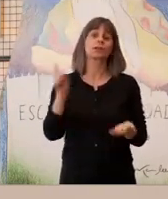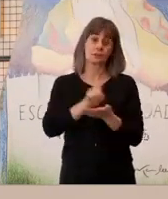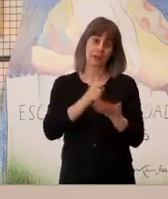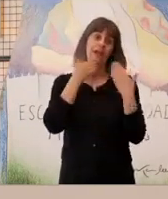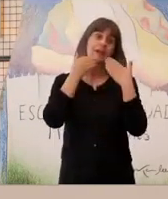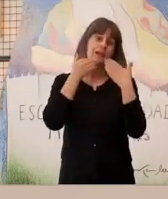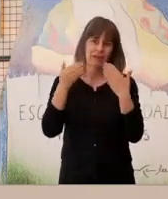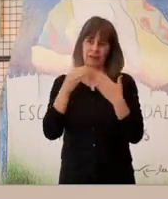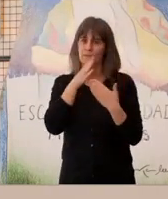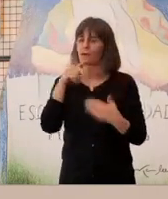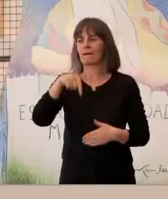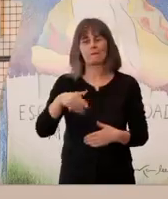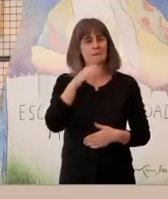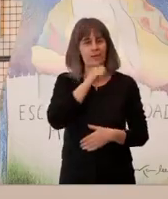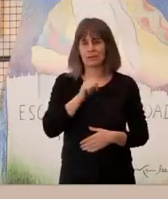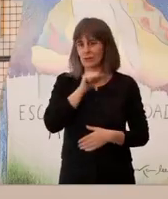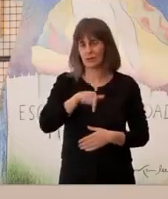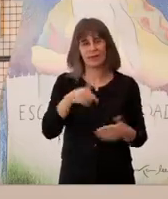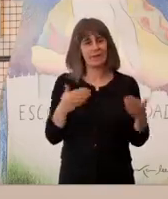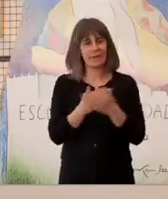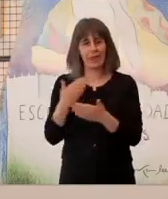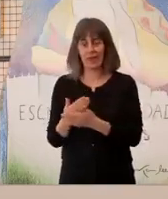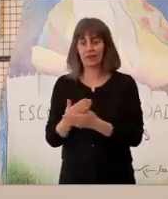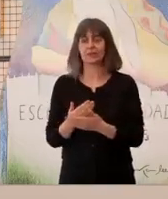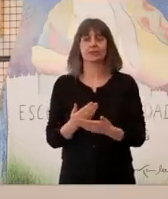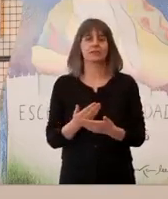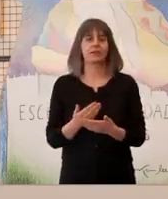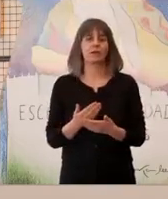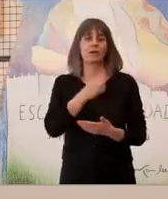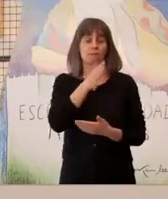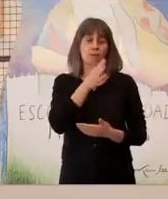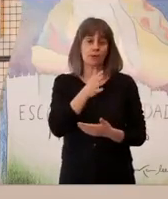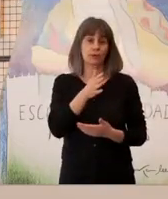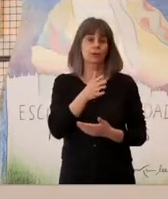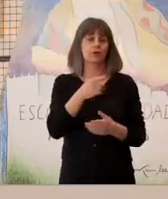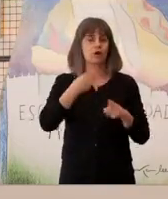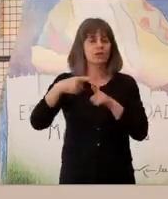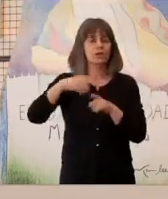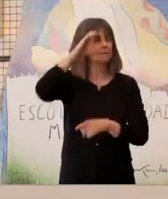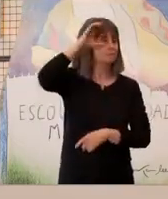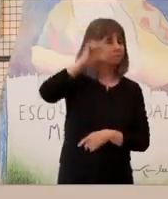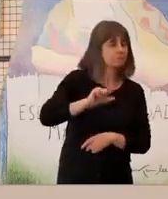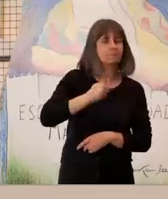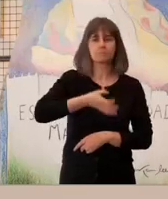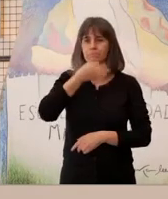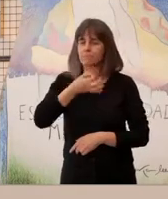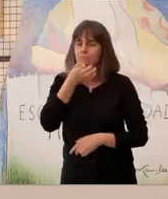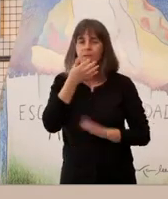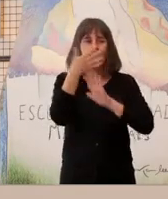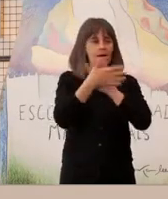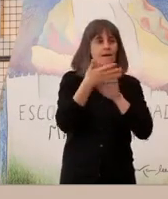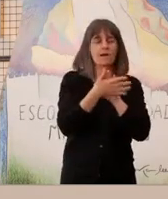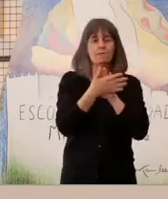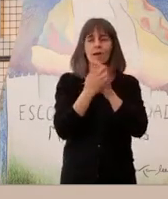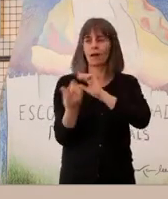por esta maravilla que han sido estos días tanto evidentemente por lo que hemos oído Por lo que hemos dicho por lo que hemos hablado por lo que hemos